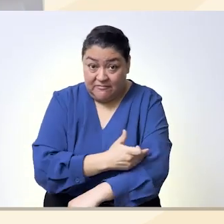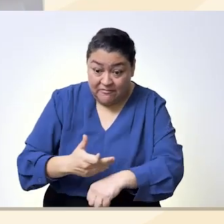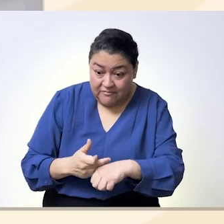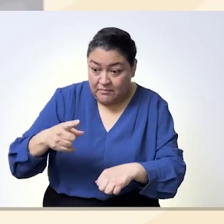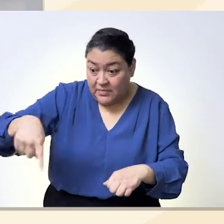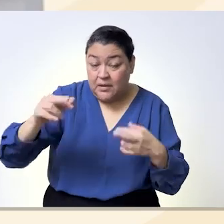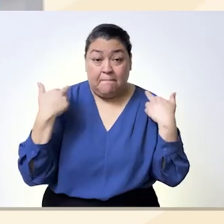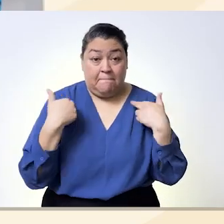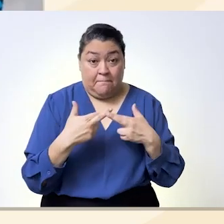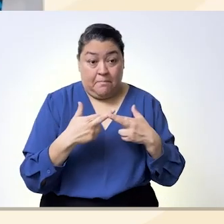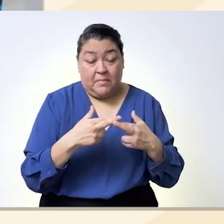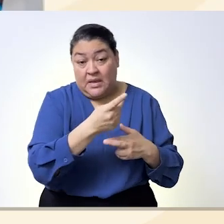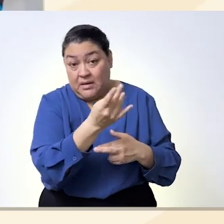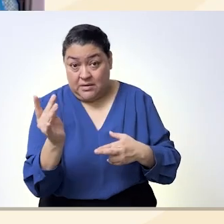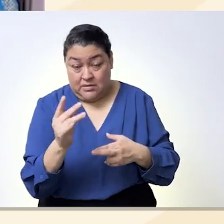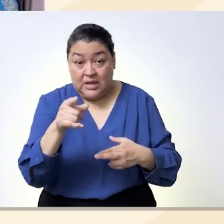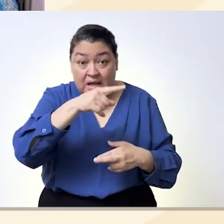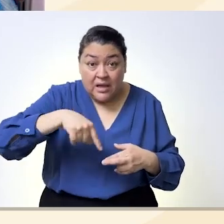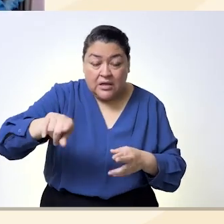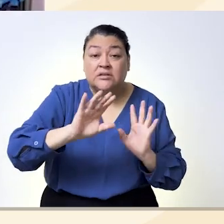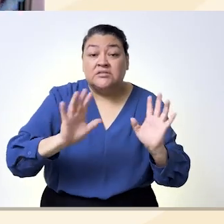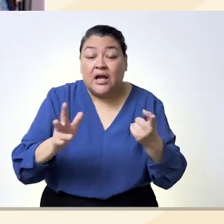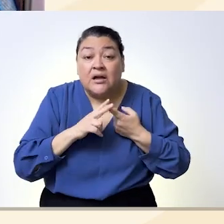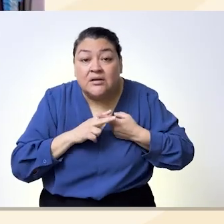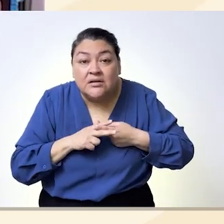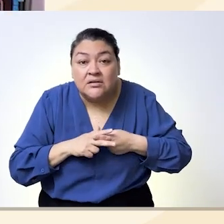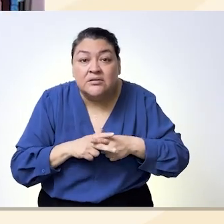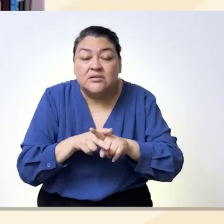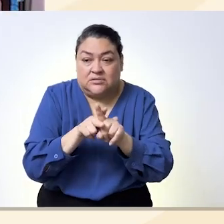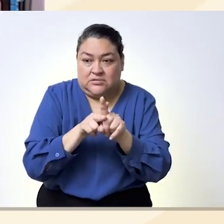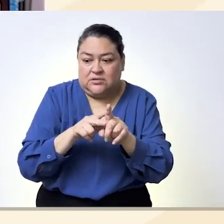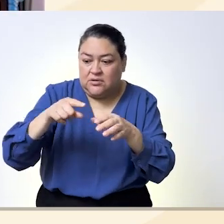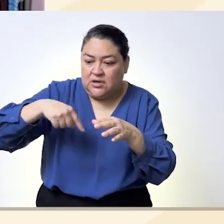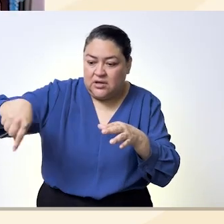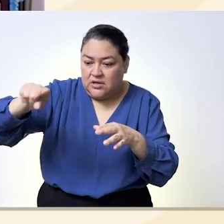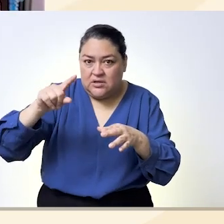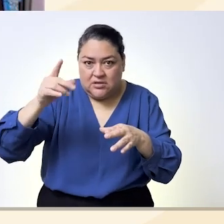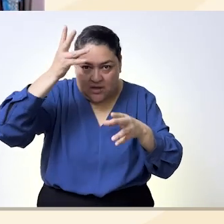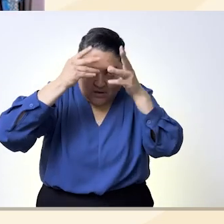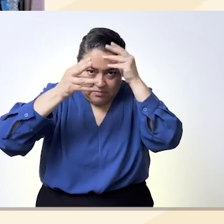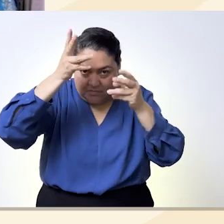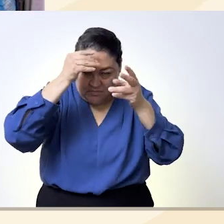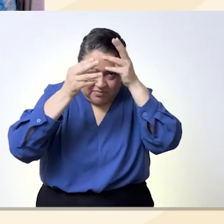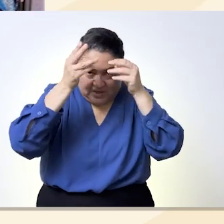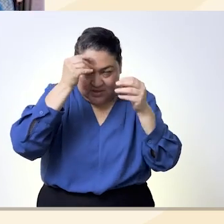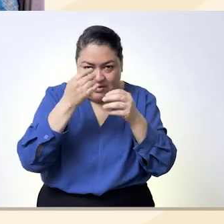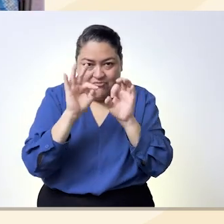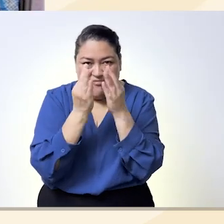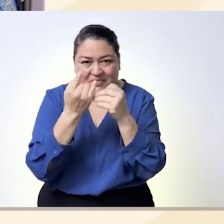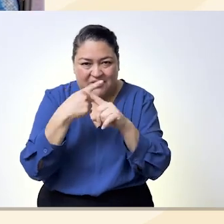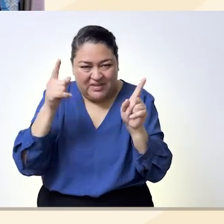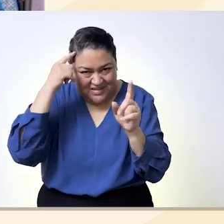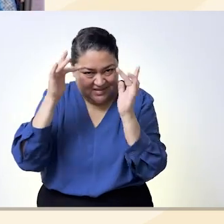ya comenzando a cruzar el paradigma neurodivergente, pero todavía no tienen los insumos, las herramientas suficientes para dar ese